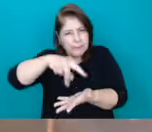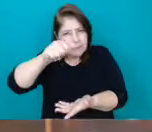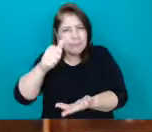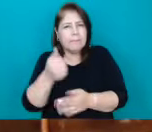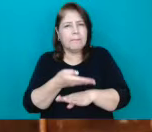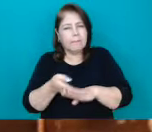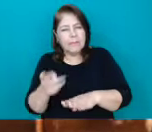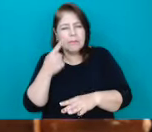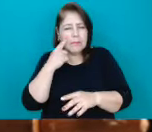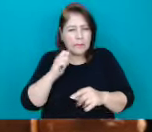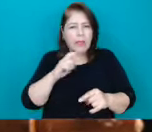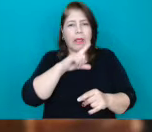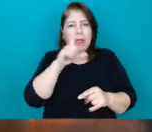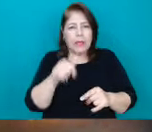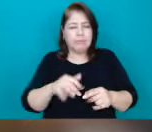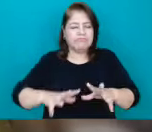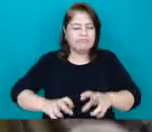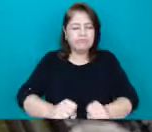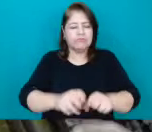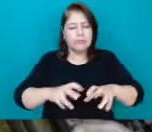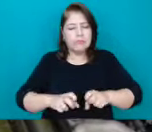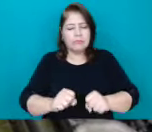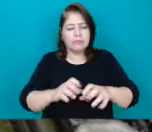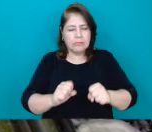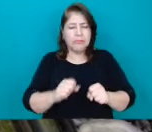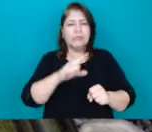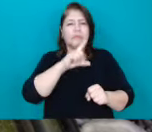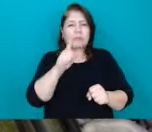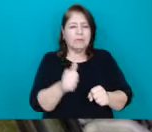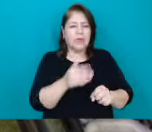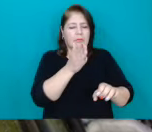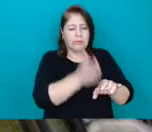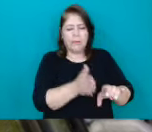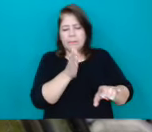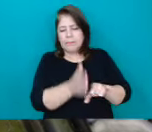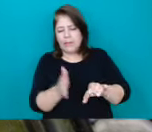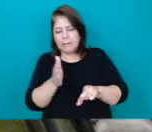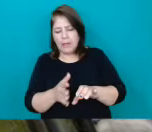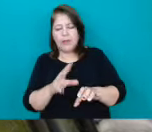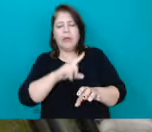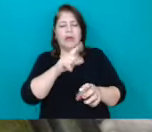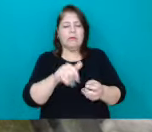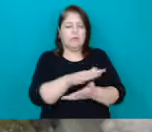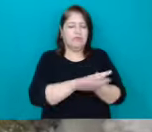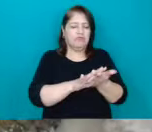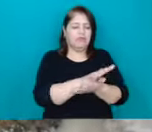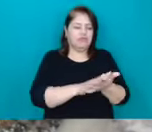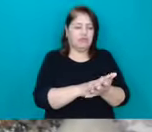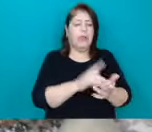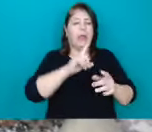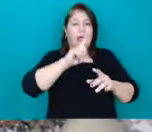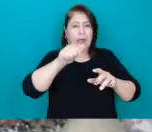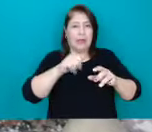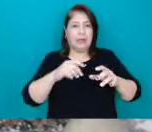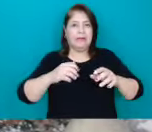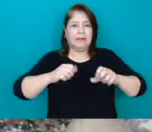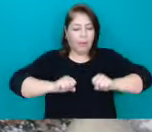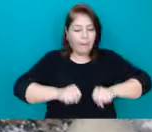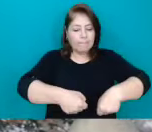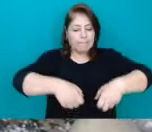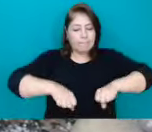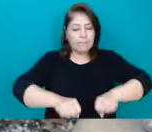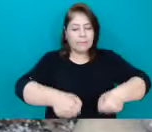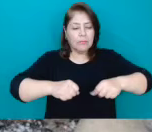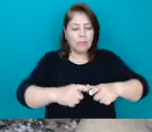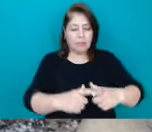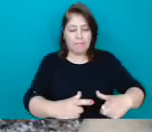amasar todo, hacer un rollo y cortar en rodajas finas de unos 2 o 3 centímetros. Vamos a hacer bolas y estirar con el rodillo